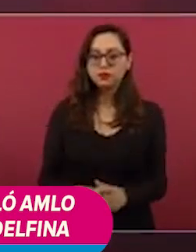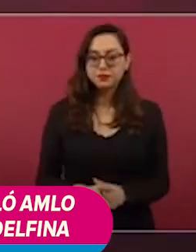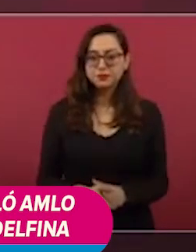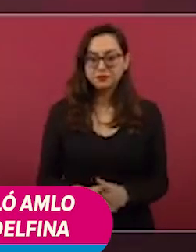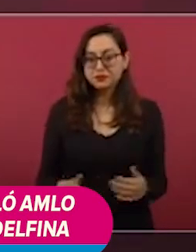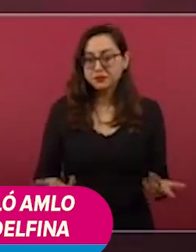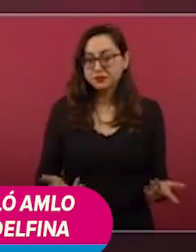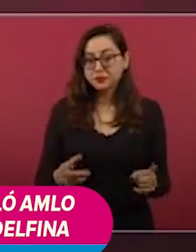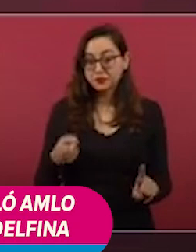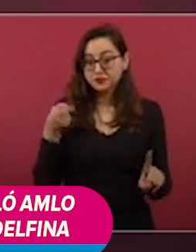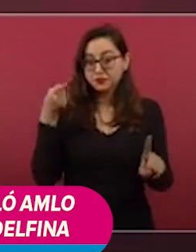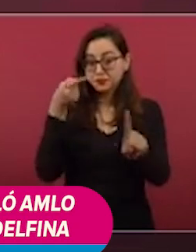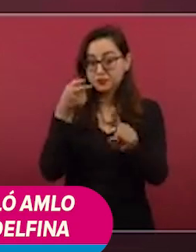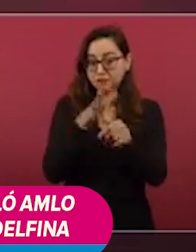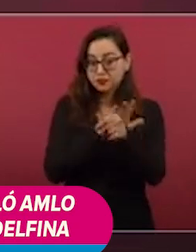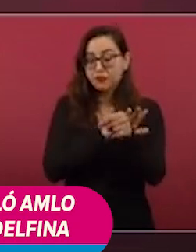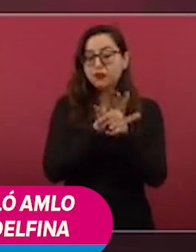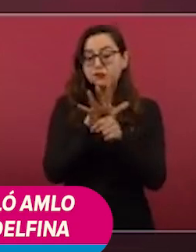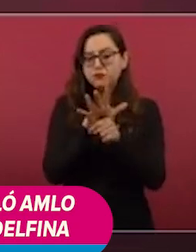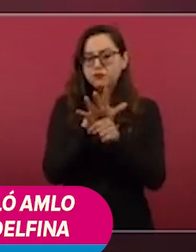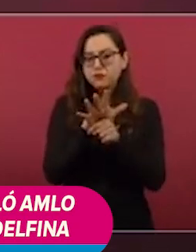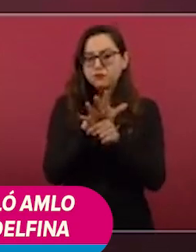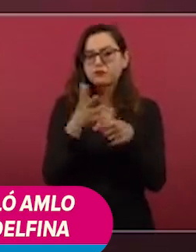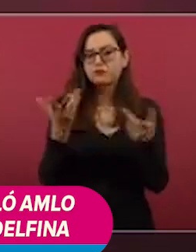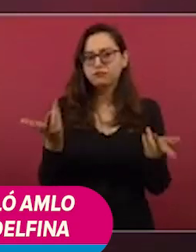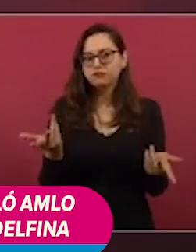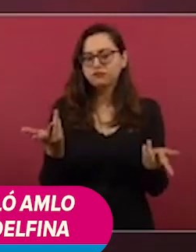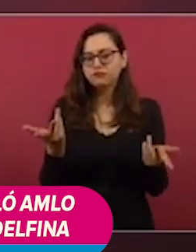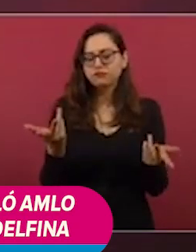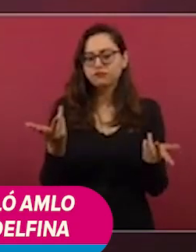lo señalas, de que no haya